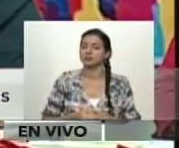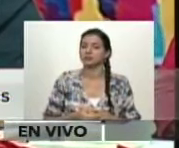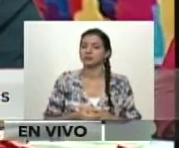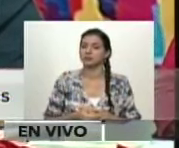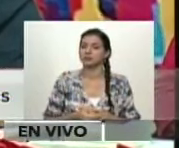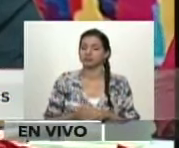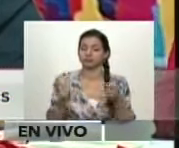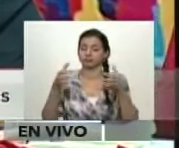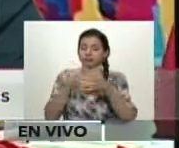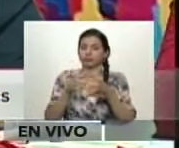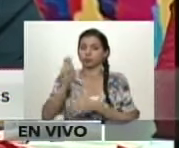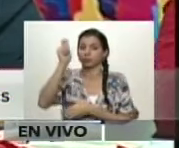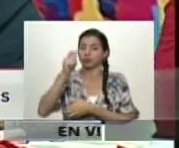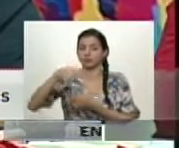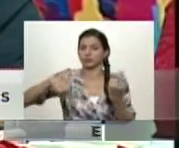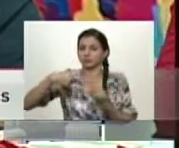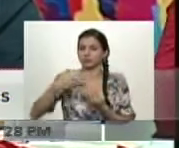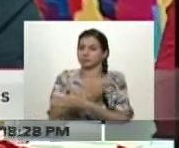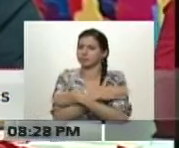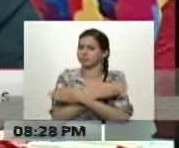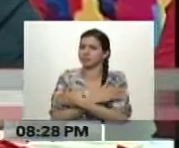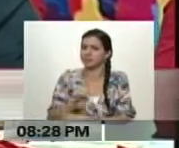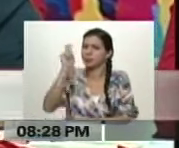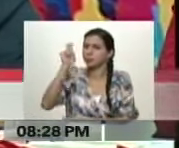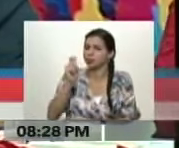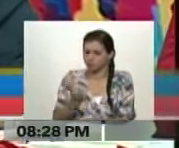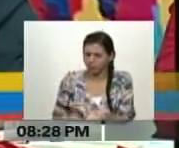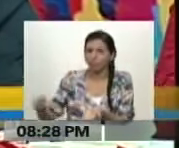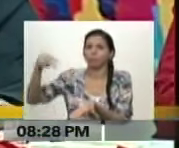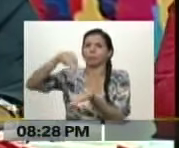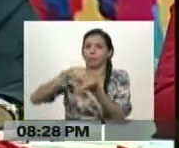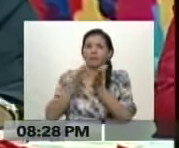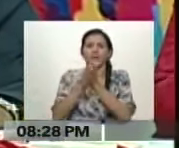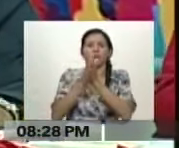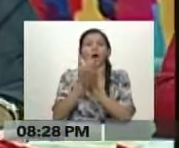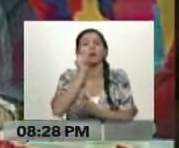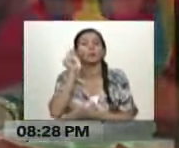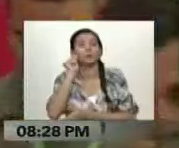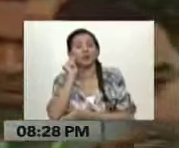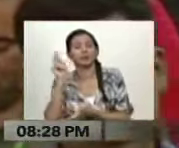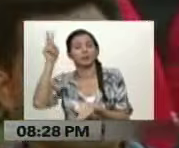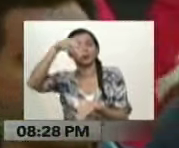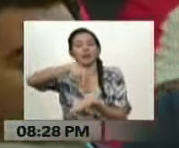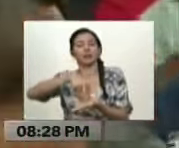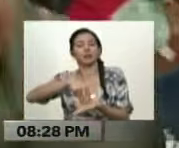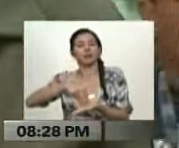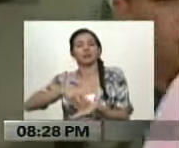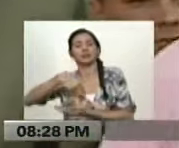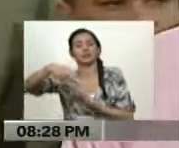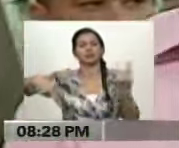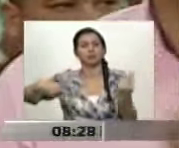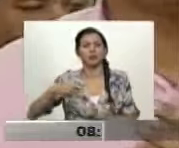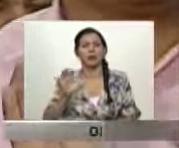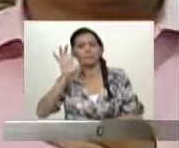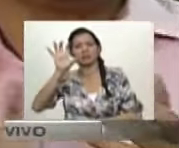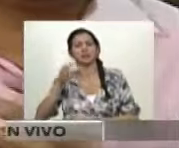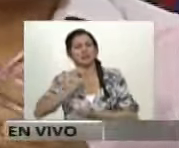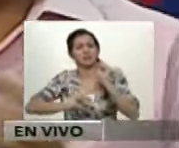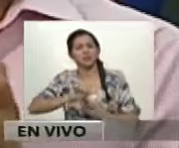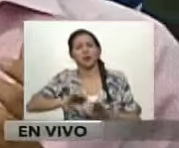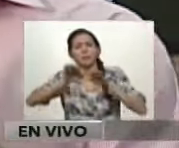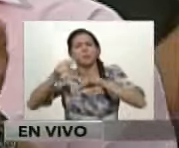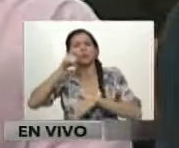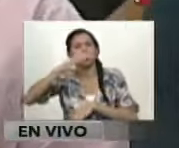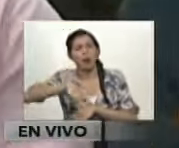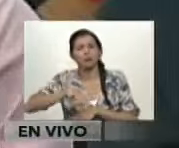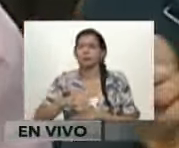el Bloque de la Patria. Nuestros diputados, se pongan de pie, diputados y diputadas de la patria, defendiendo al pueblo.